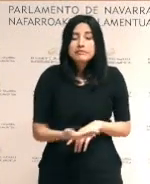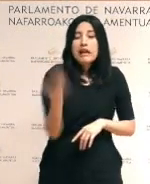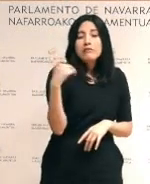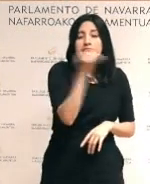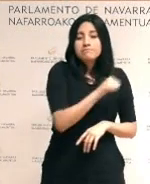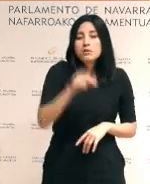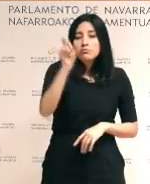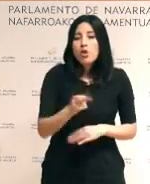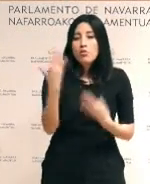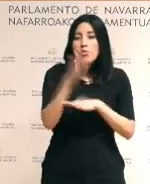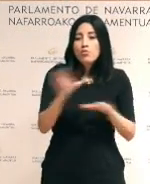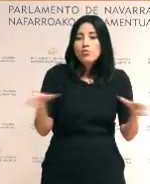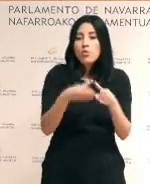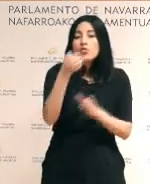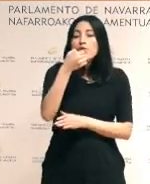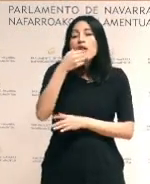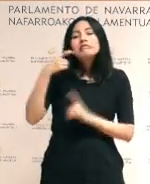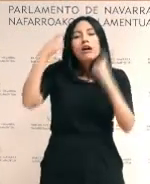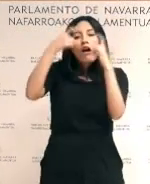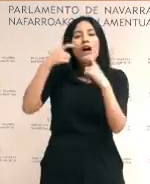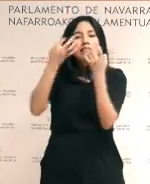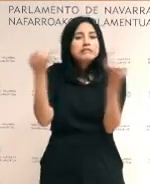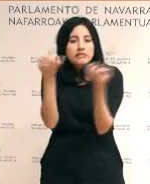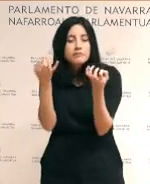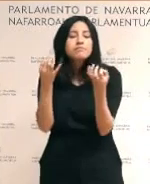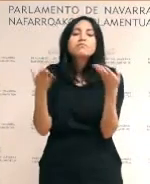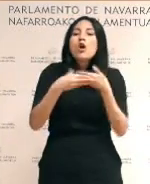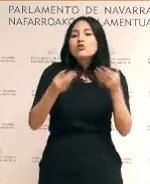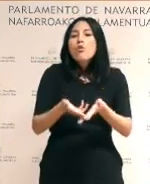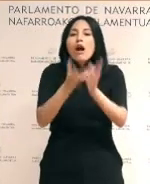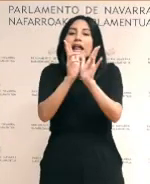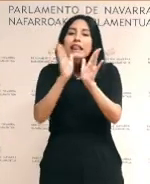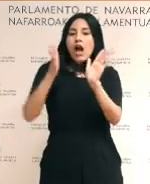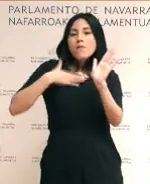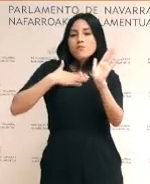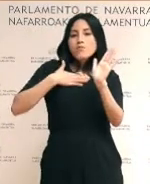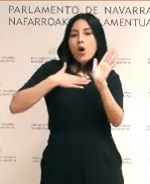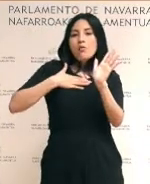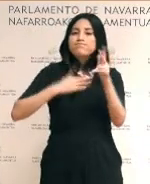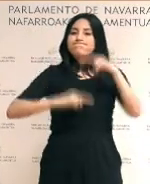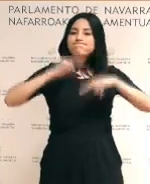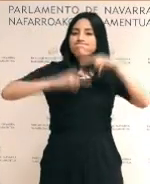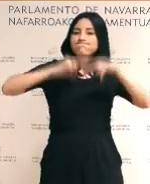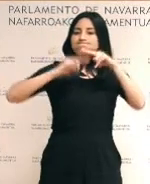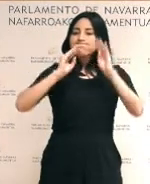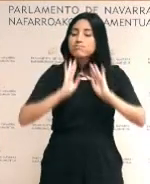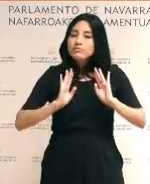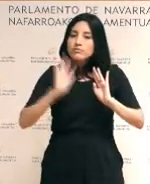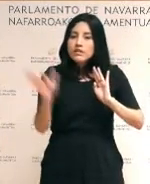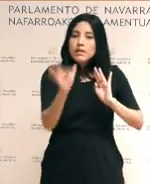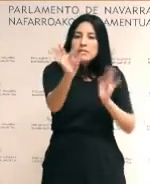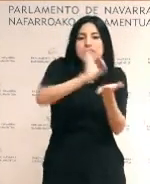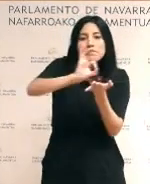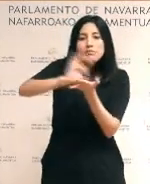El Partido Socialista pretende construir una pseudodemocracia a su medida, poniendo a la justicia y a los medios de comunicación a su servicio